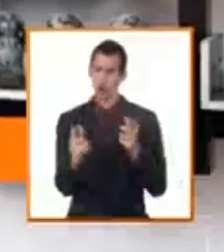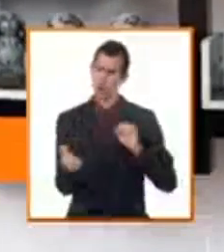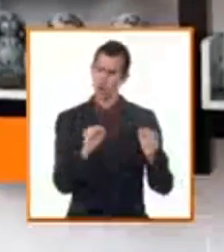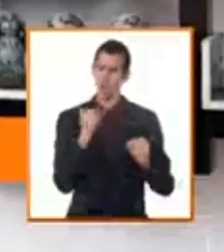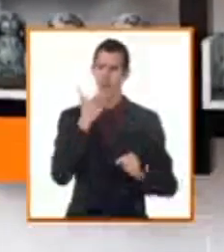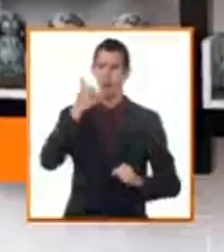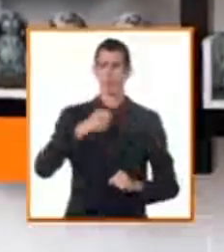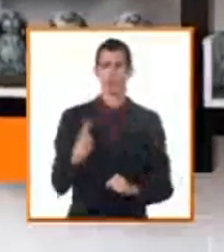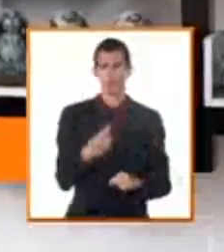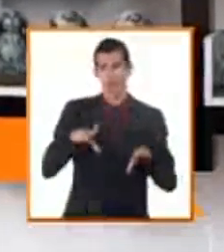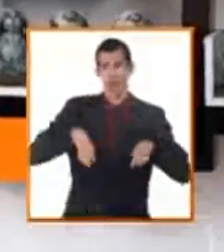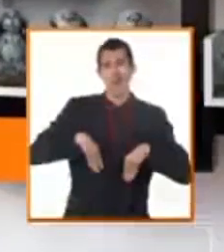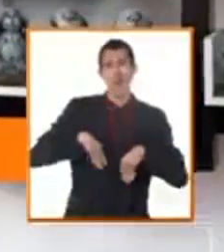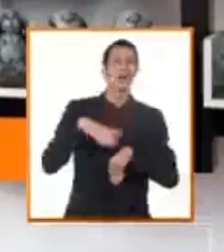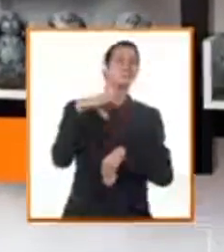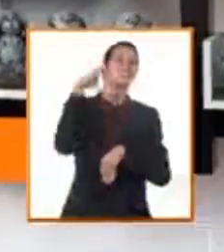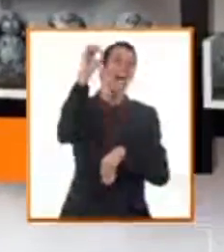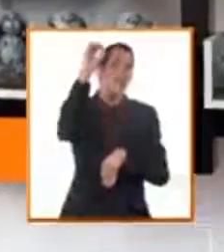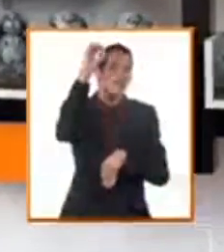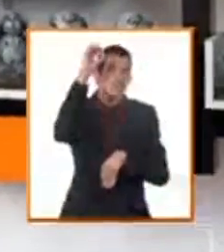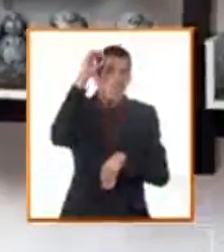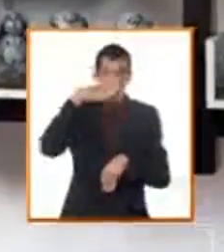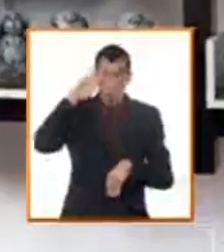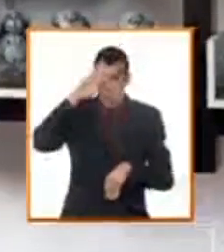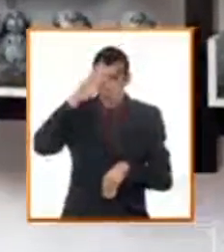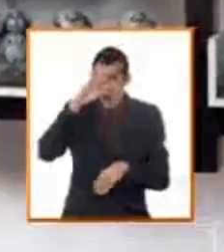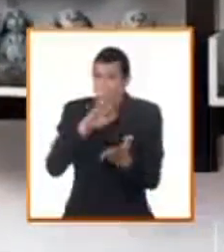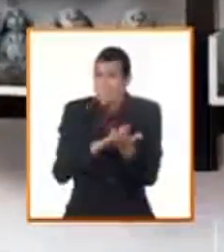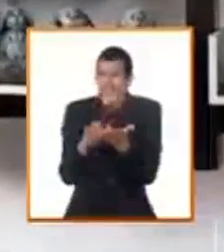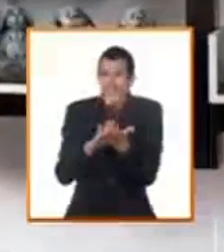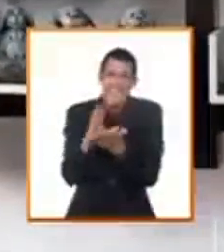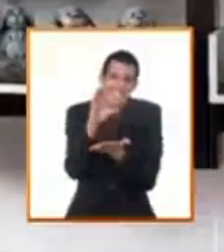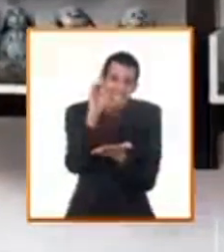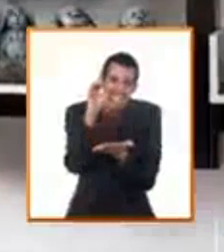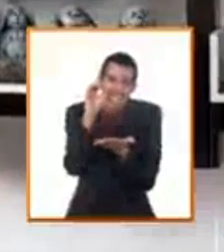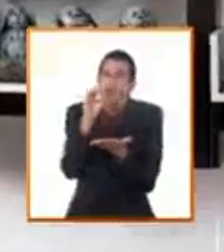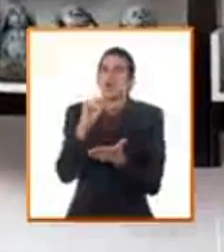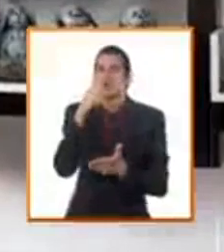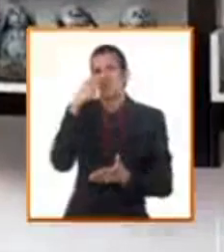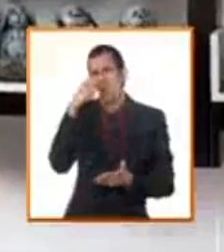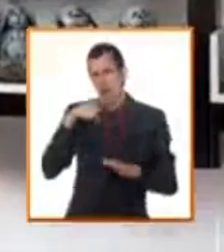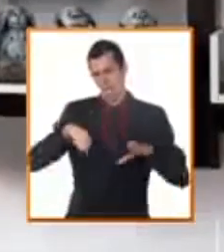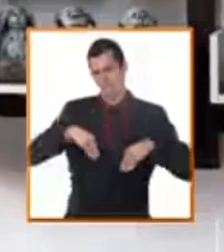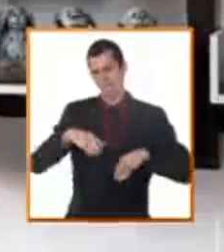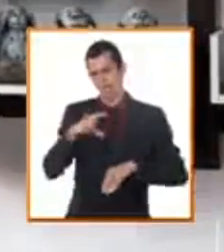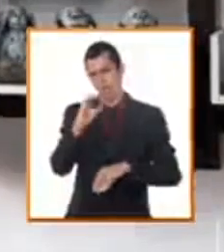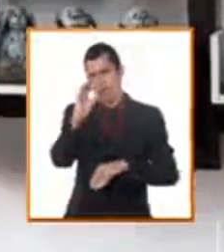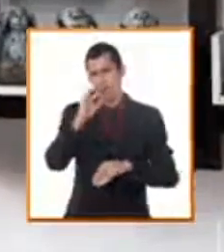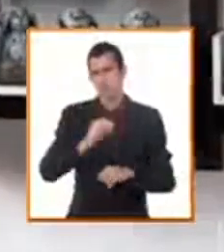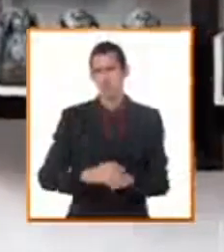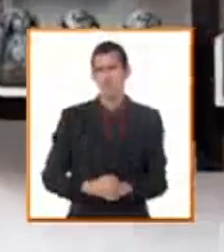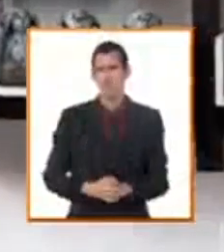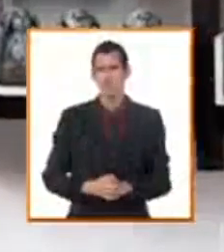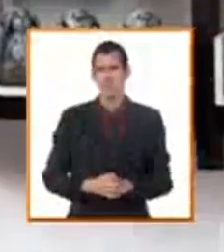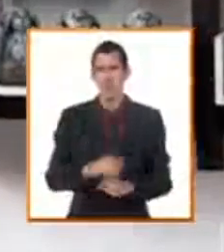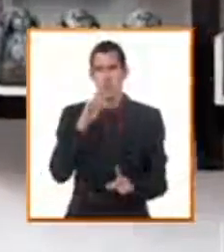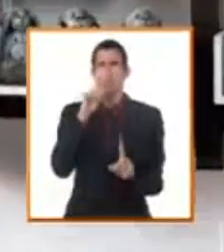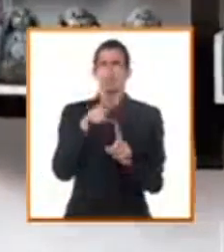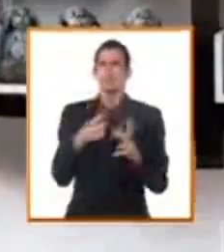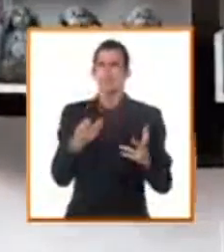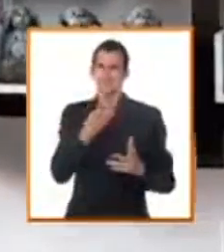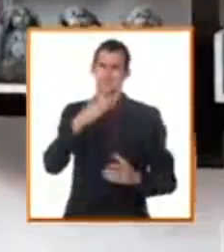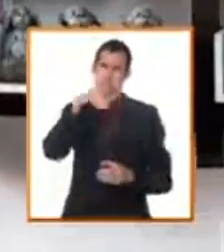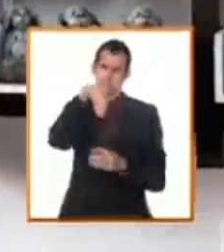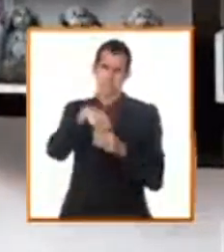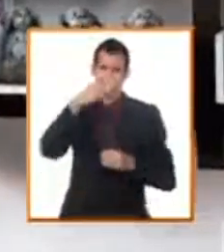tolerancia cero de nuestro Estado cubano, no solo para seguir preservando nuestra soberanía nacional y que nuestro territorio